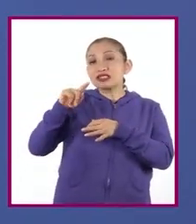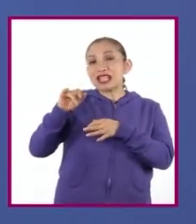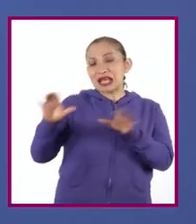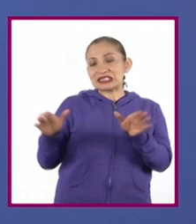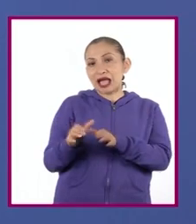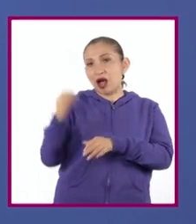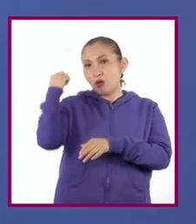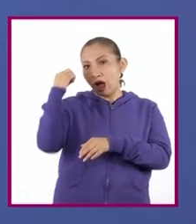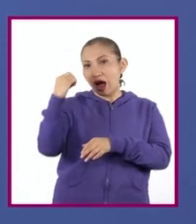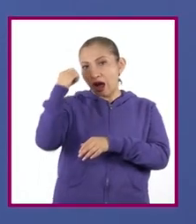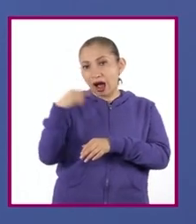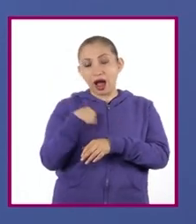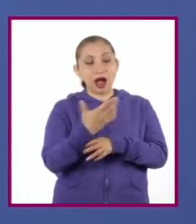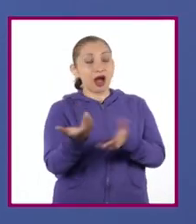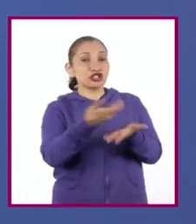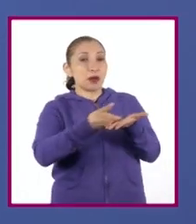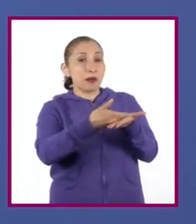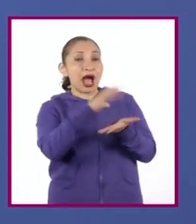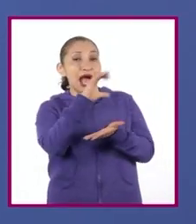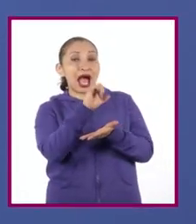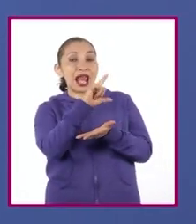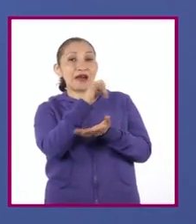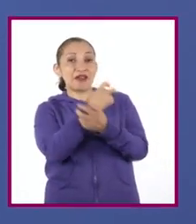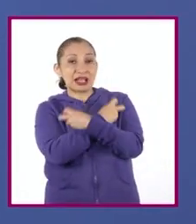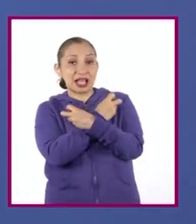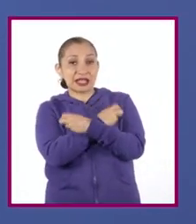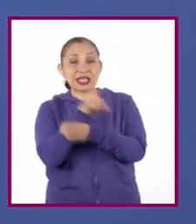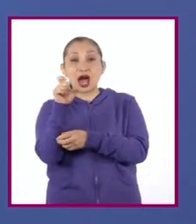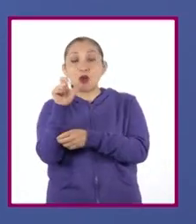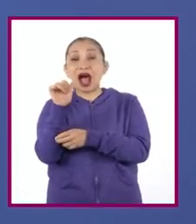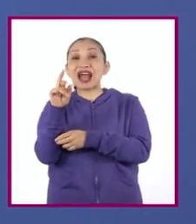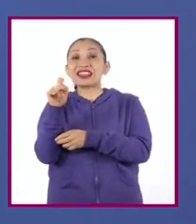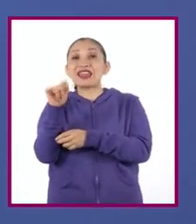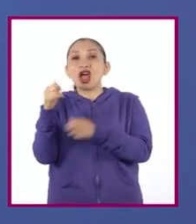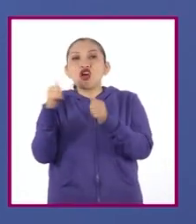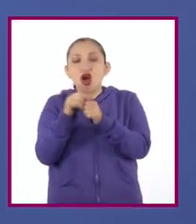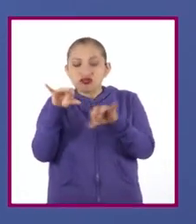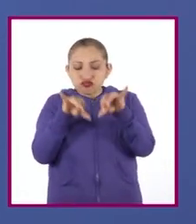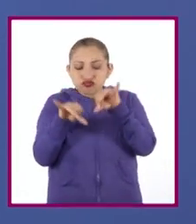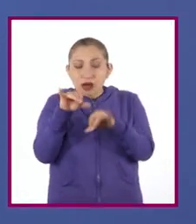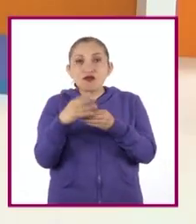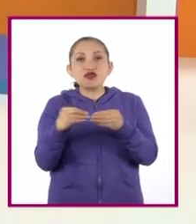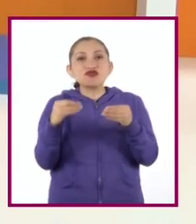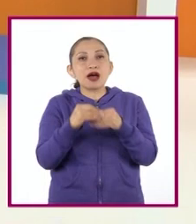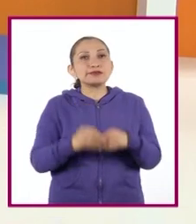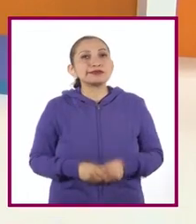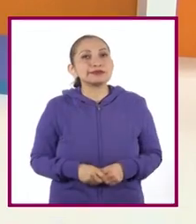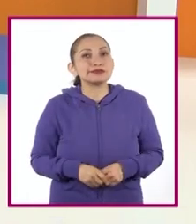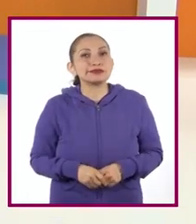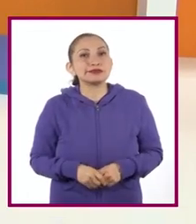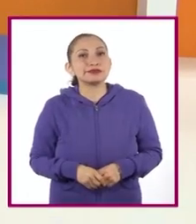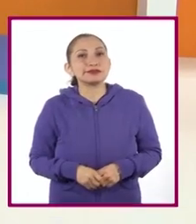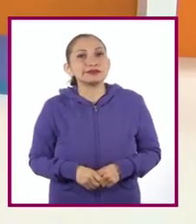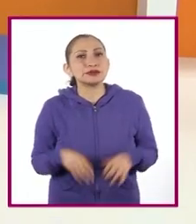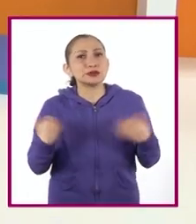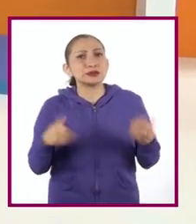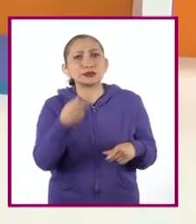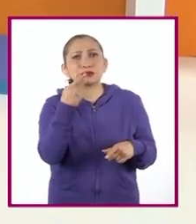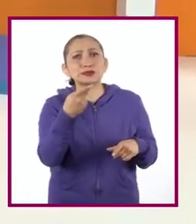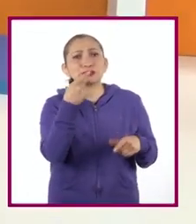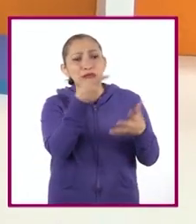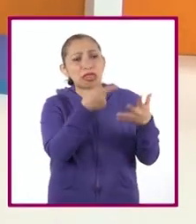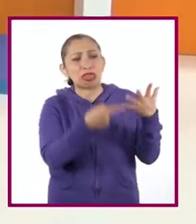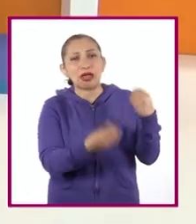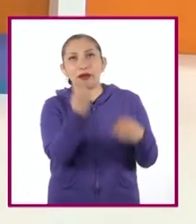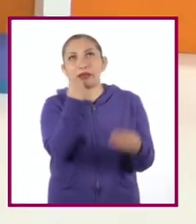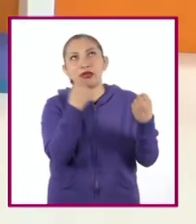Oaxaca. Sopa de calabaza y aguardiente con concentrado de fruta. De tanto hablar sobre